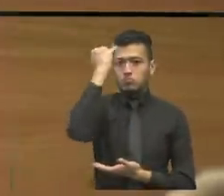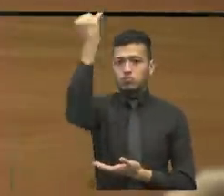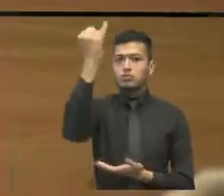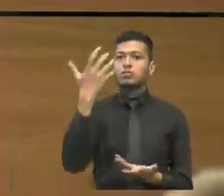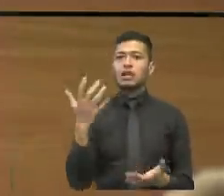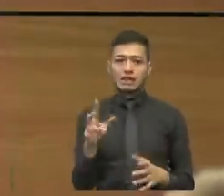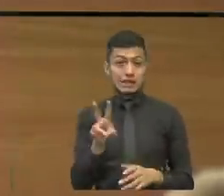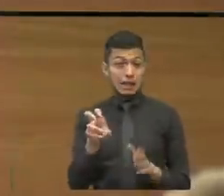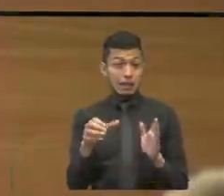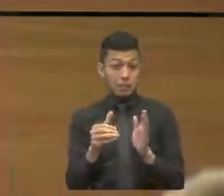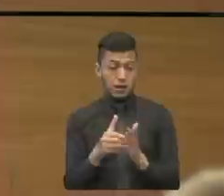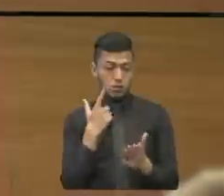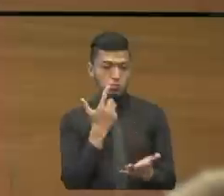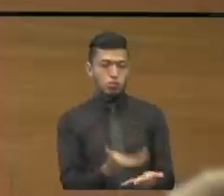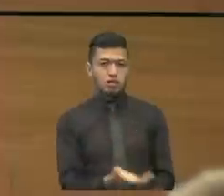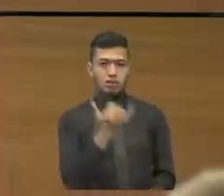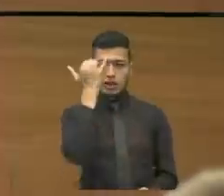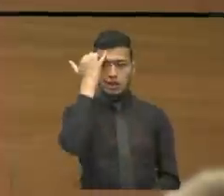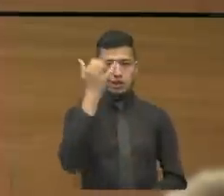StreetMix.